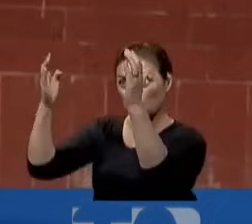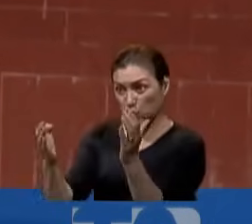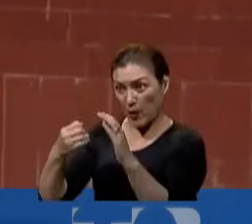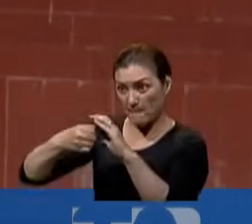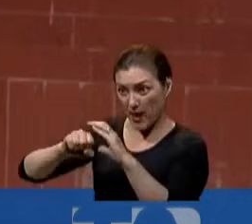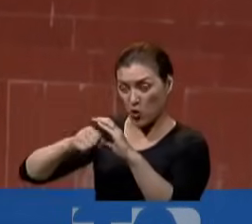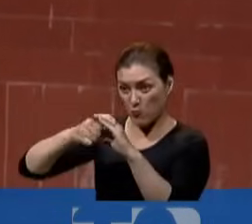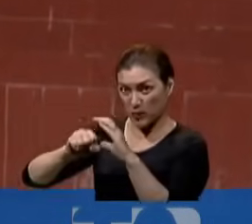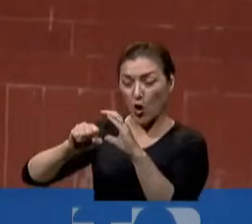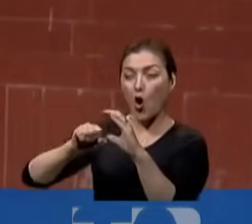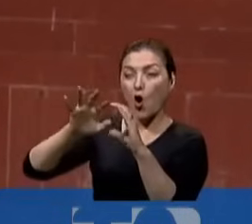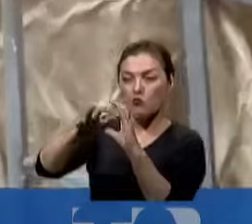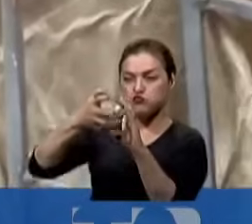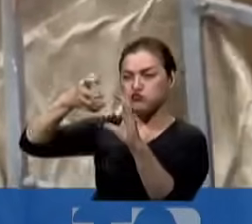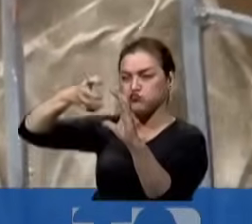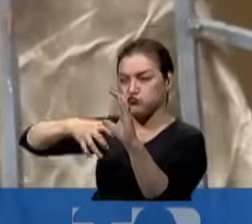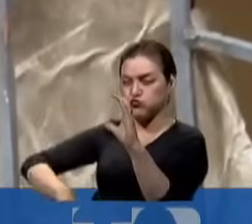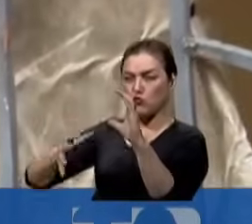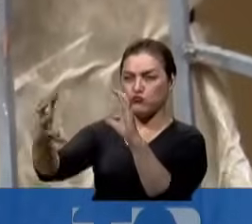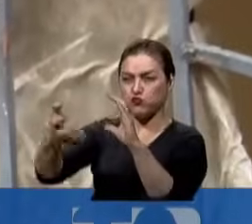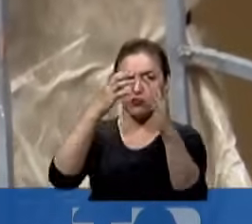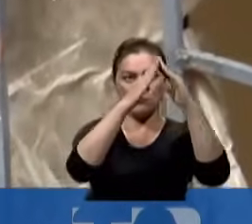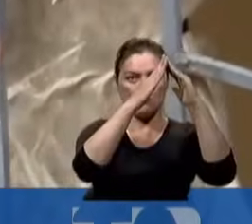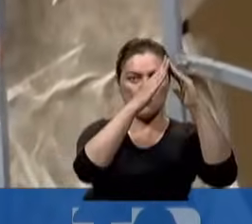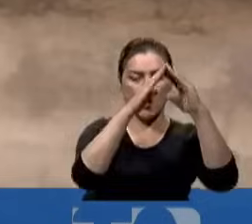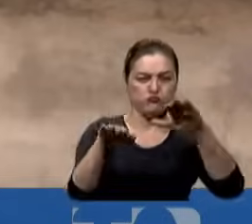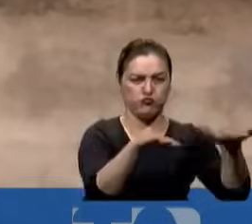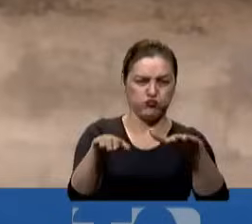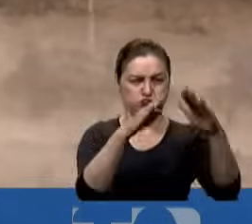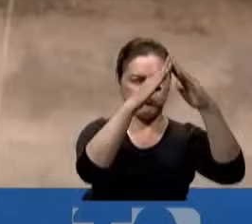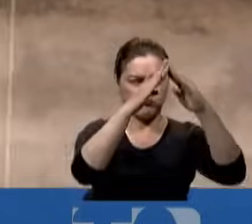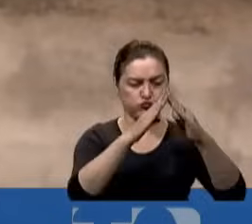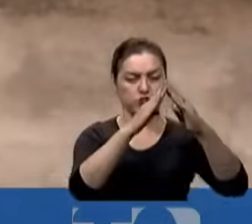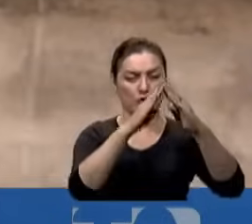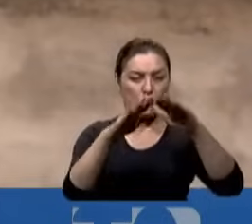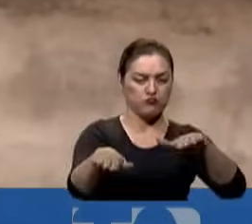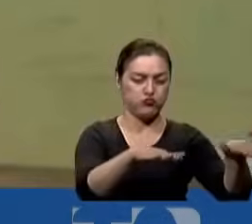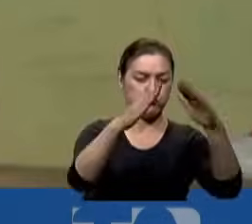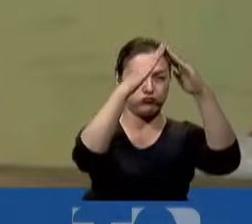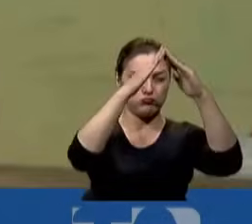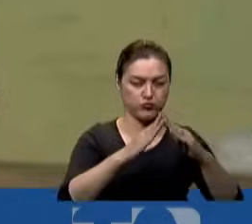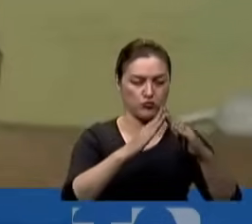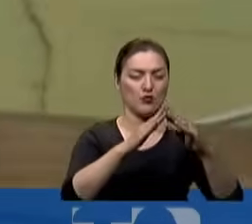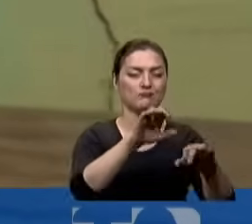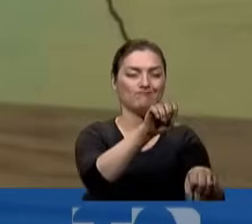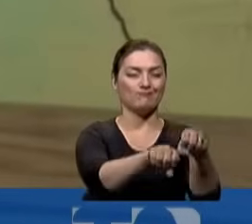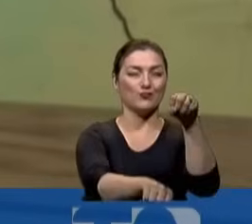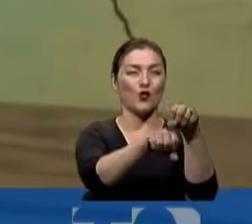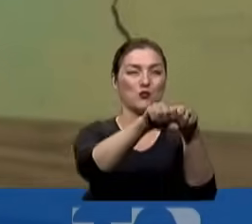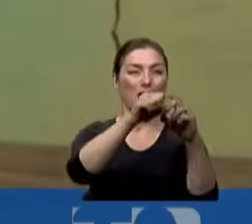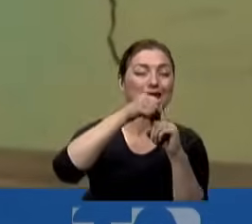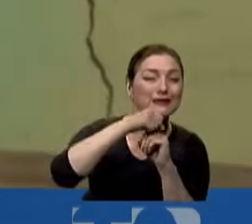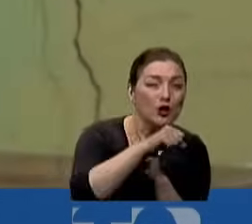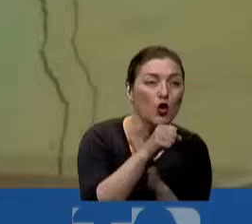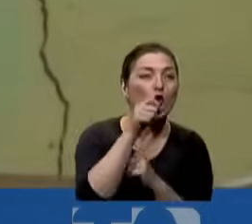las viviendas empezaron a hundirse y muchas se quedaron con importantes daños en su infraestructura. Toda esta situación se vino